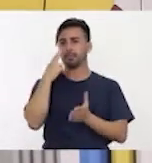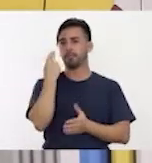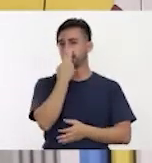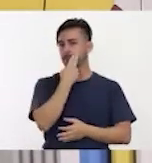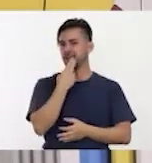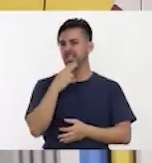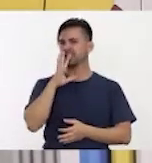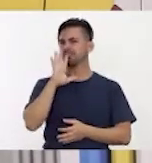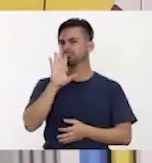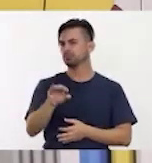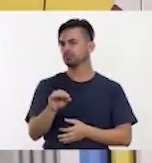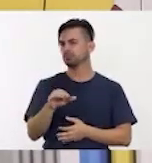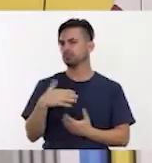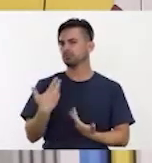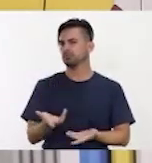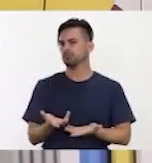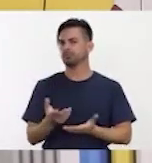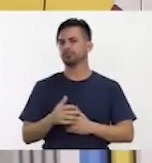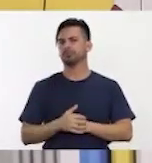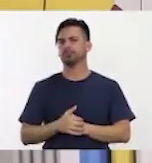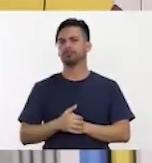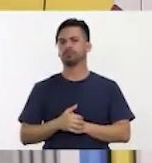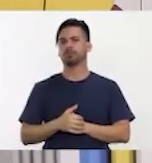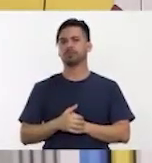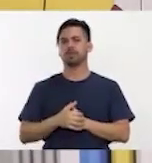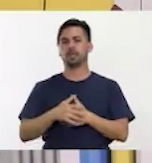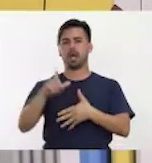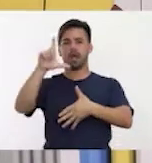como repúblicas teóricas.